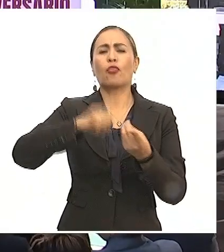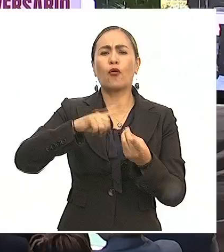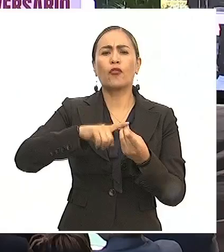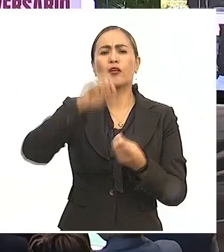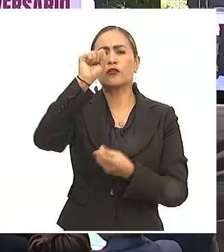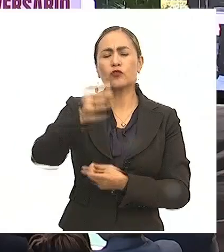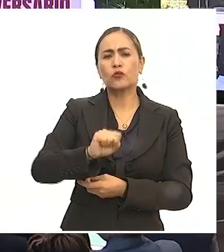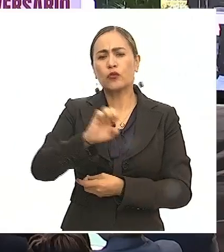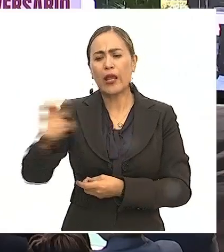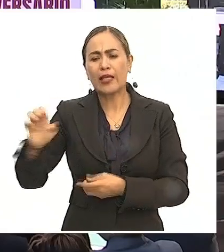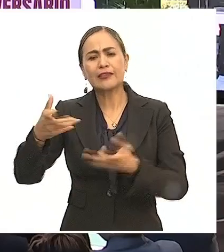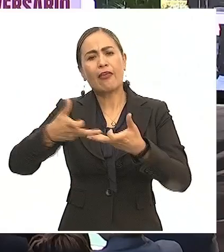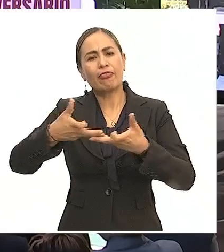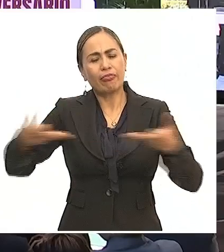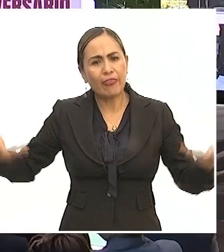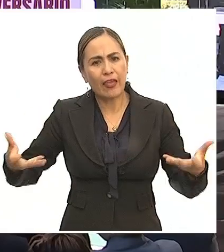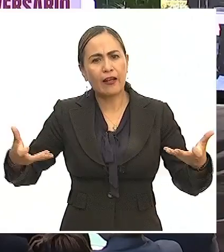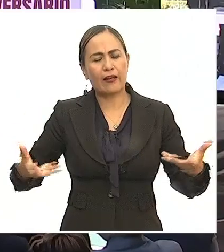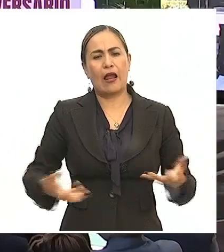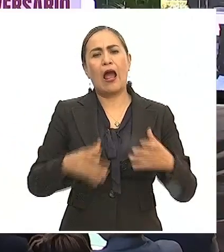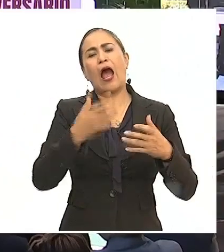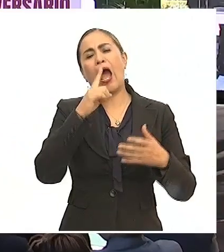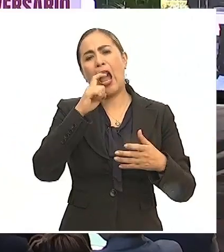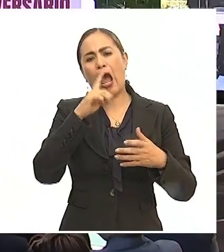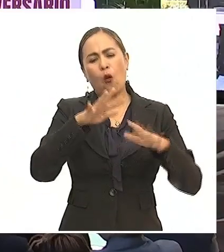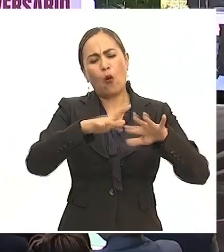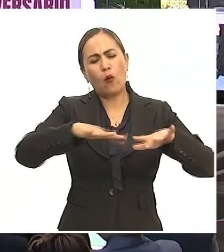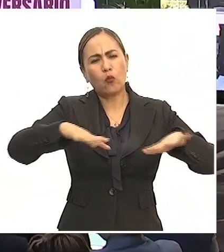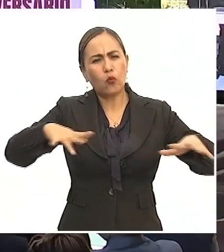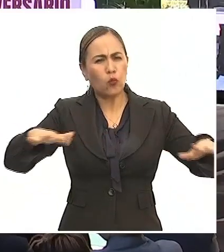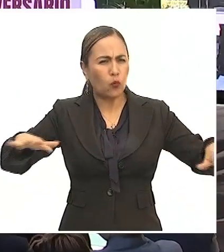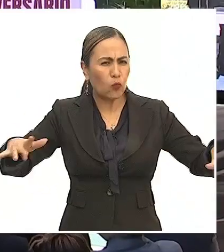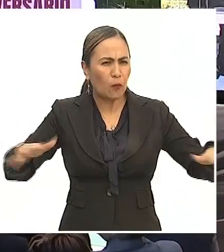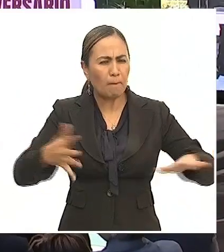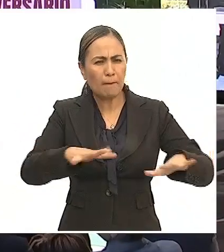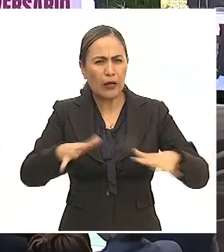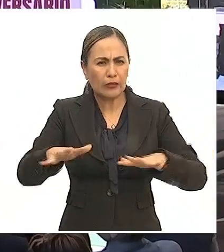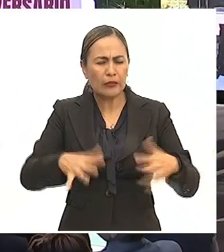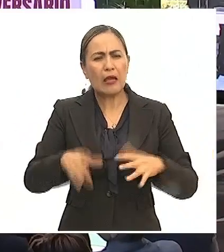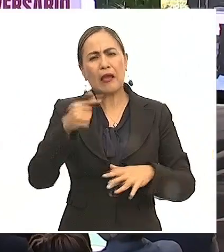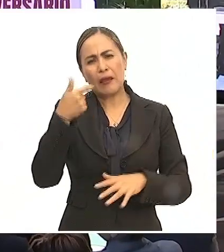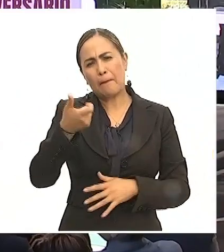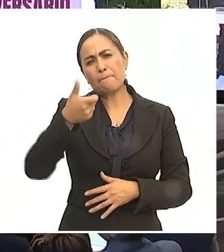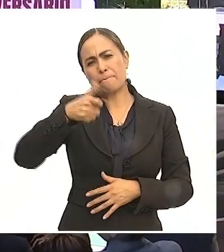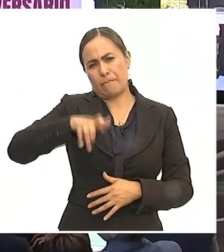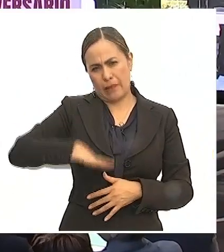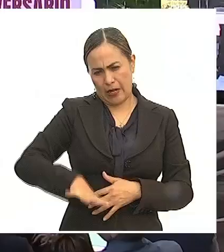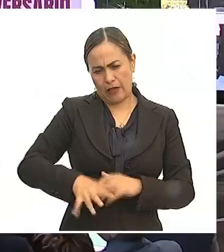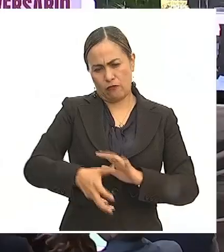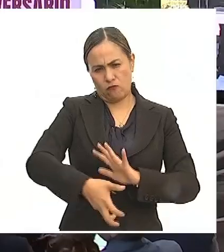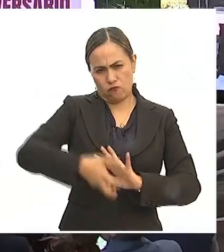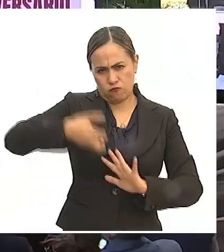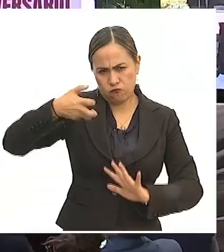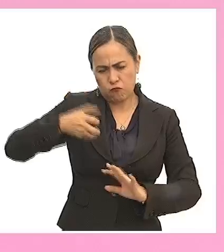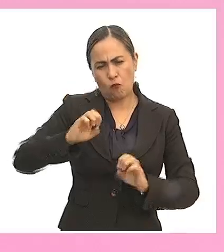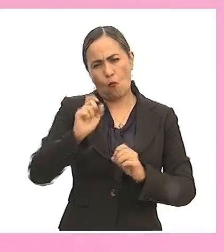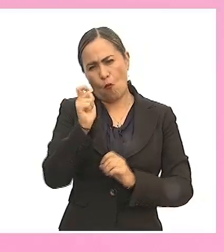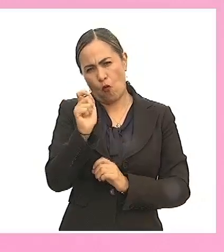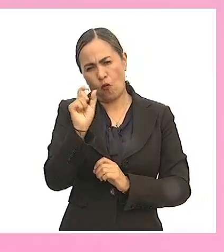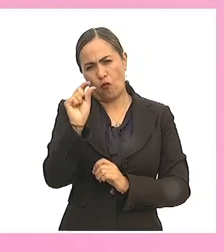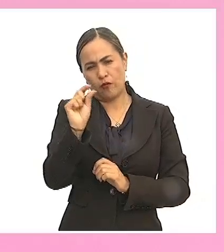en tierra y en aguas someras, y cuesta mucho menos extraerlo.